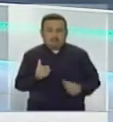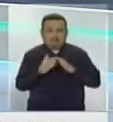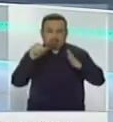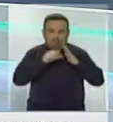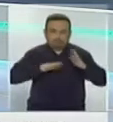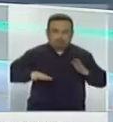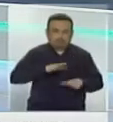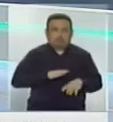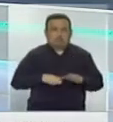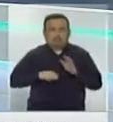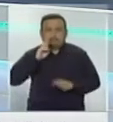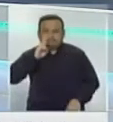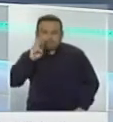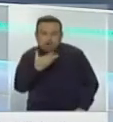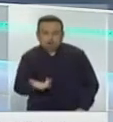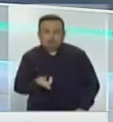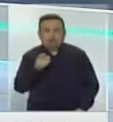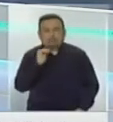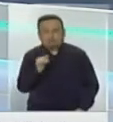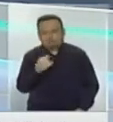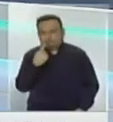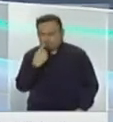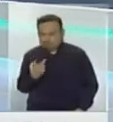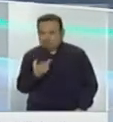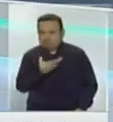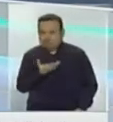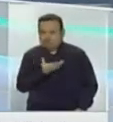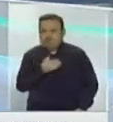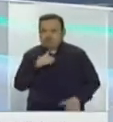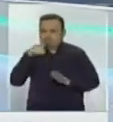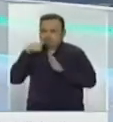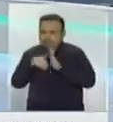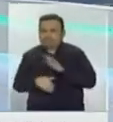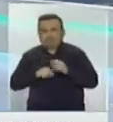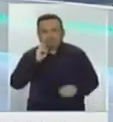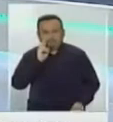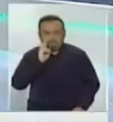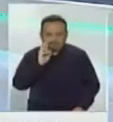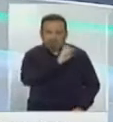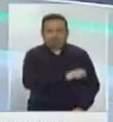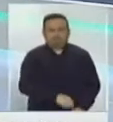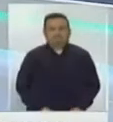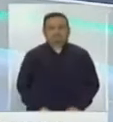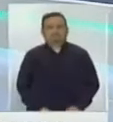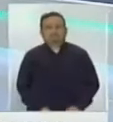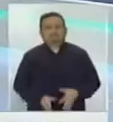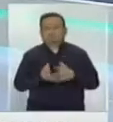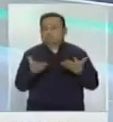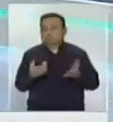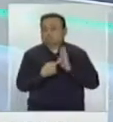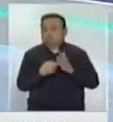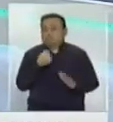cuarentena total en el Gran Santiago. Así es, esa es una buena forma de proyectar cómo viene esto, porque esto solo está